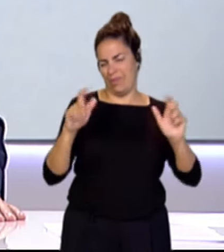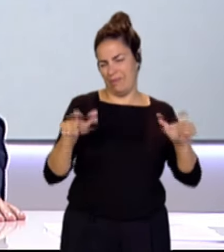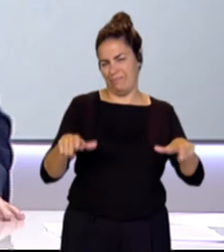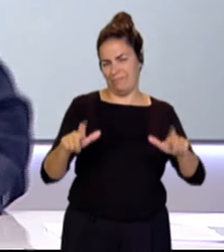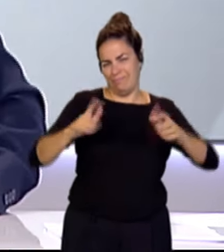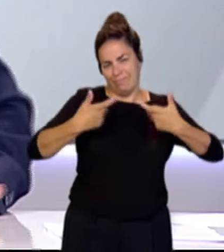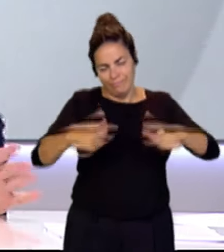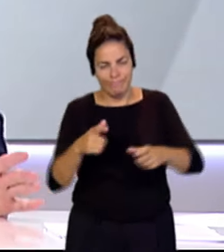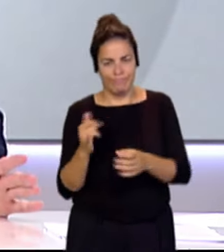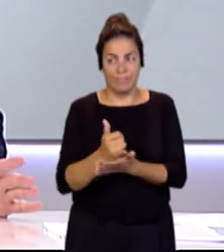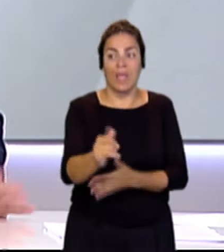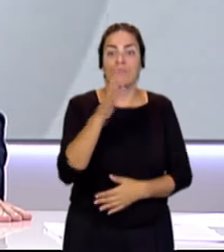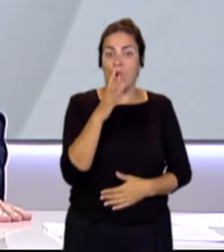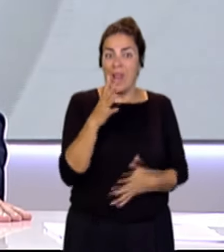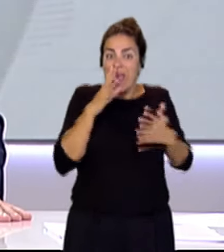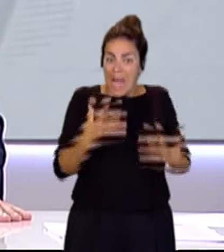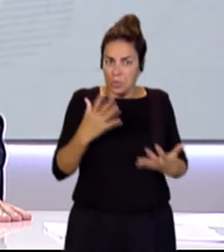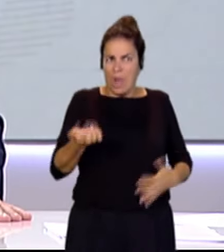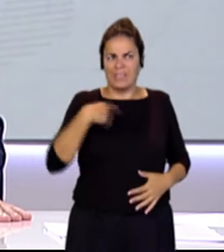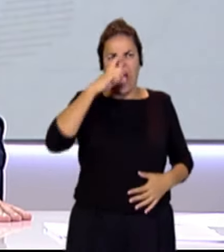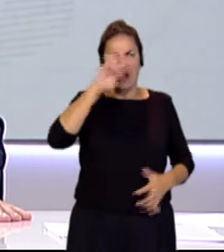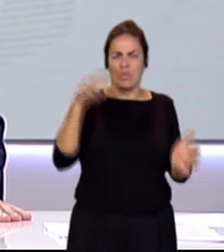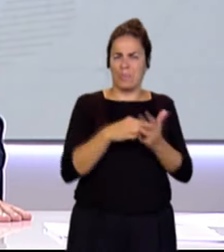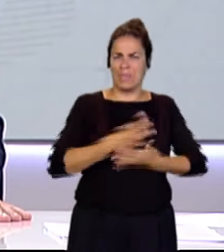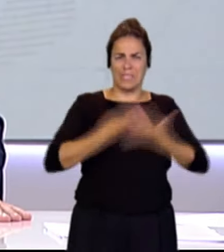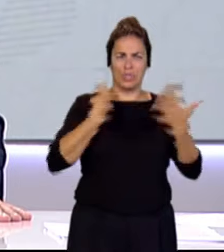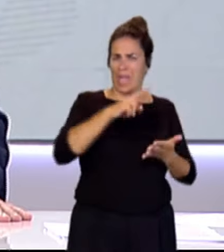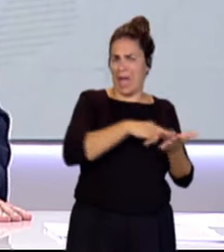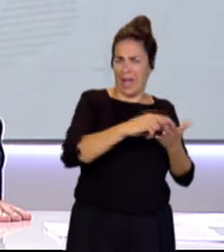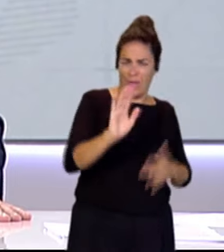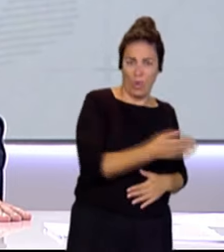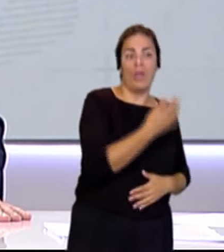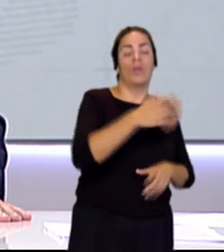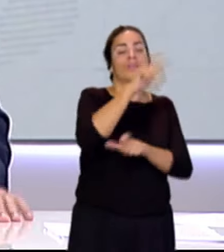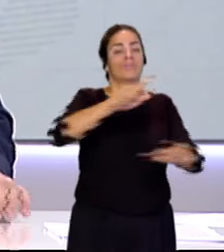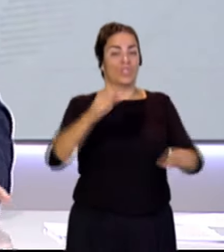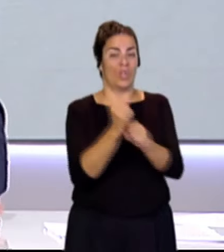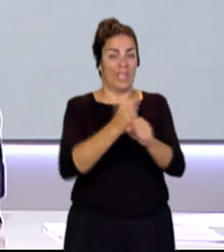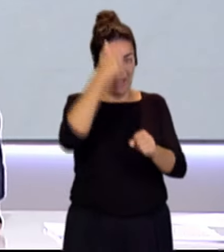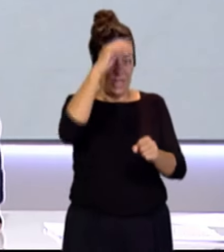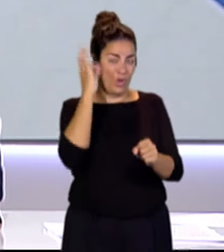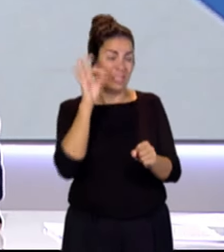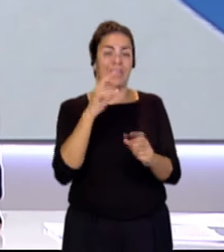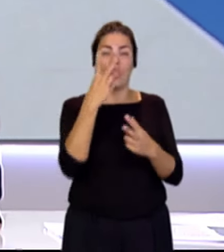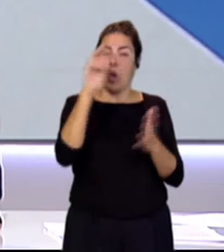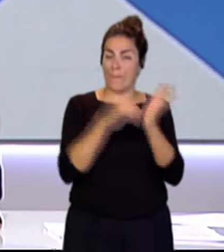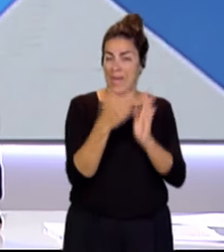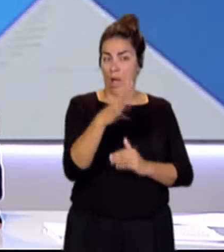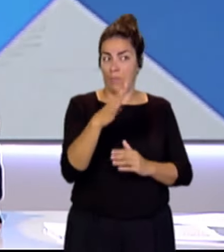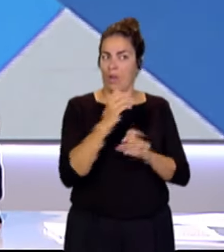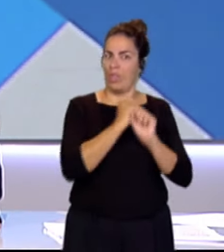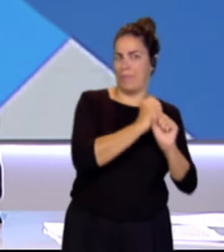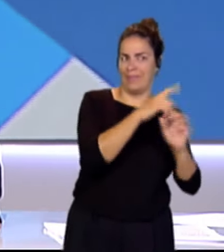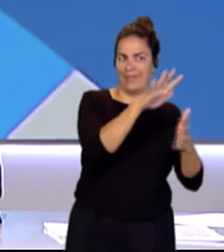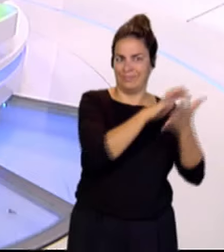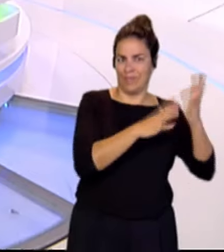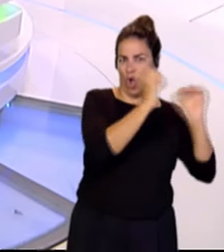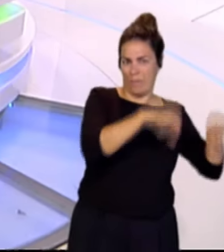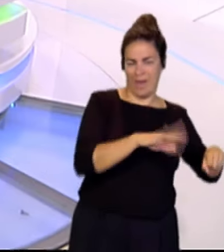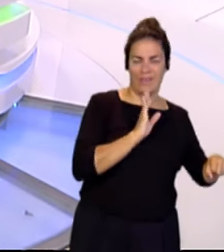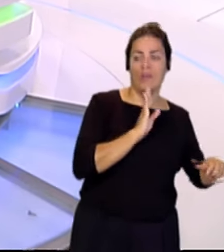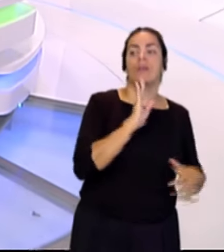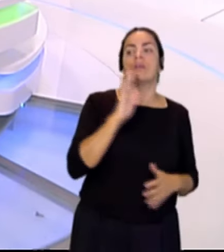2018 en torno a 10,000 trabajadores y trabajadoras del sector primario dependen de este texto vamos a hablar de ello con Antonio López que es gerente